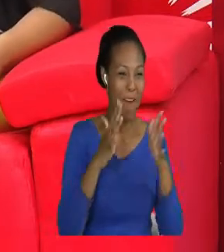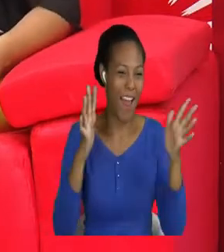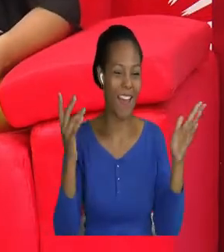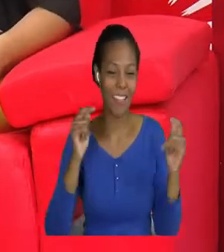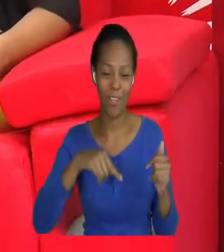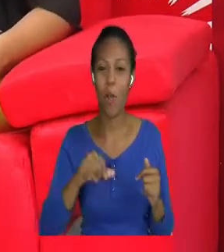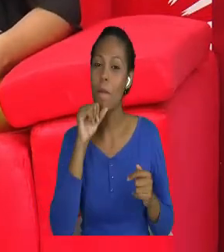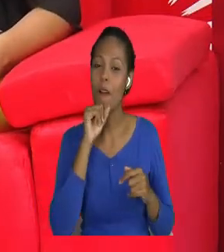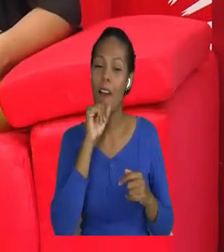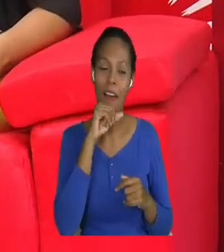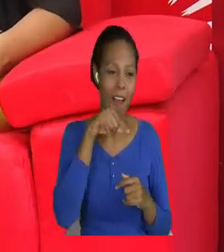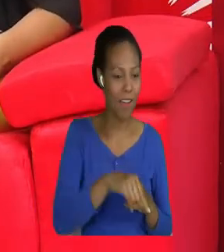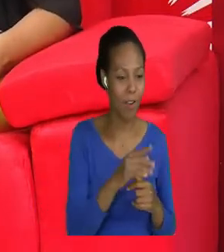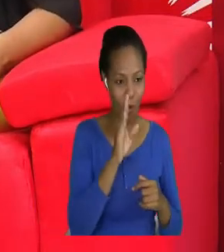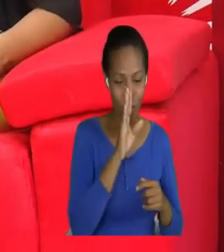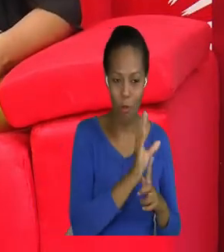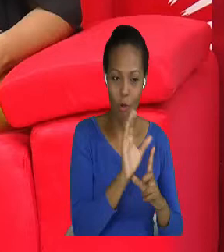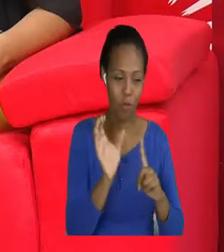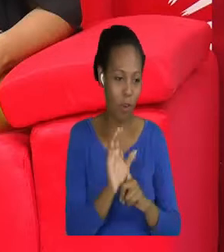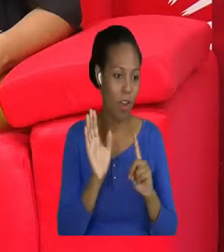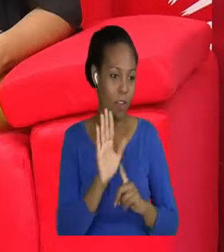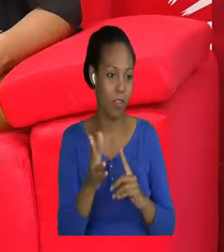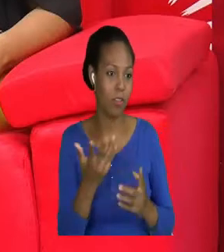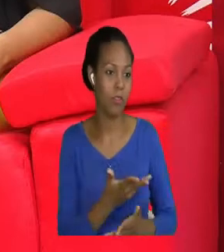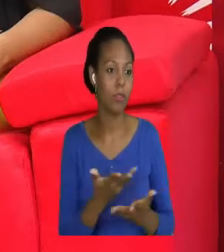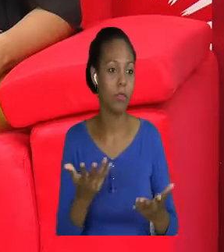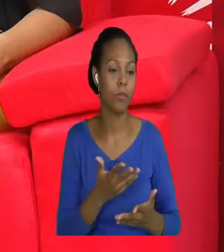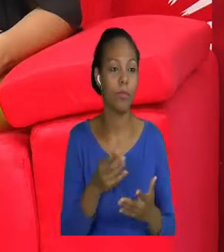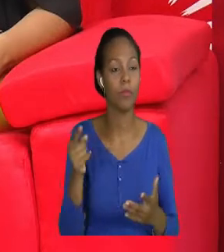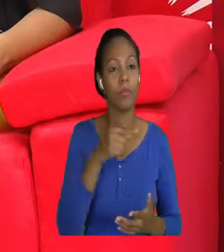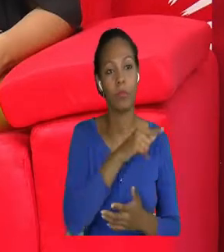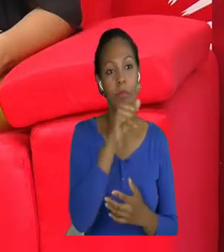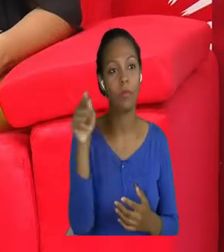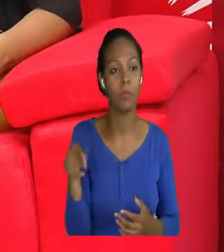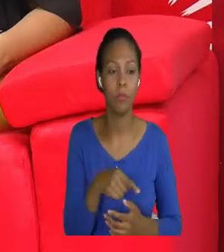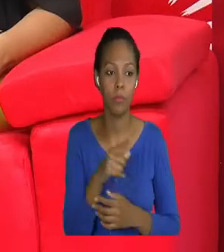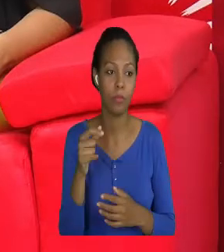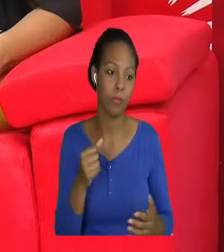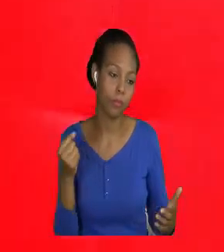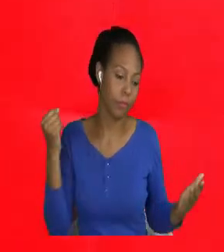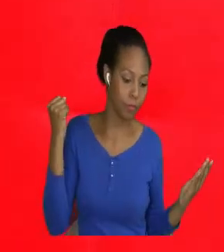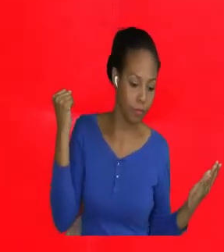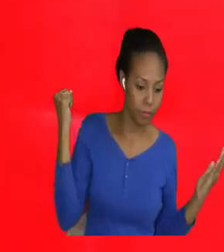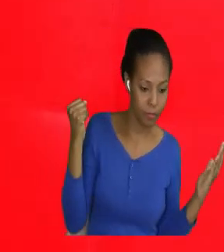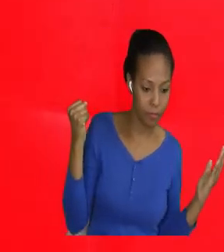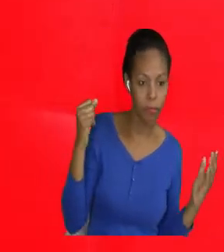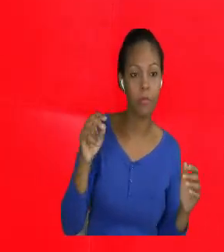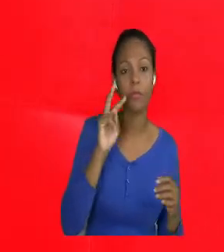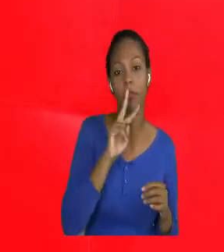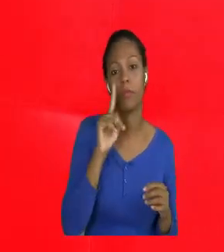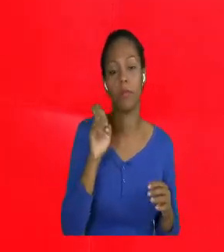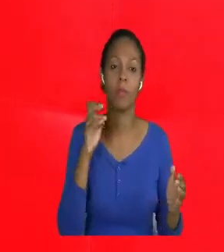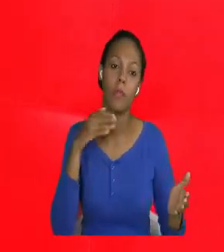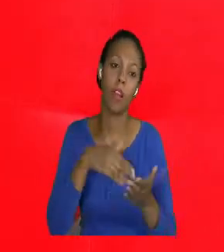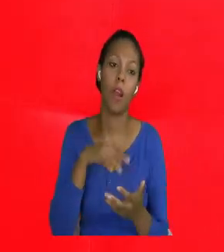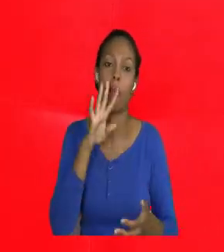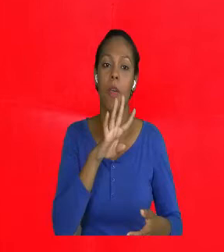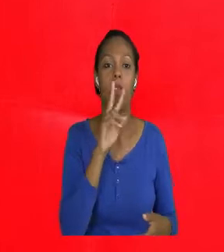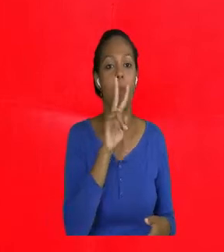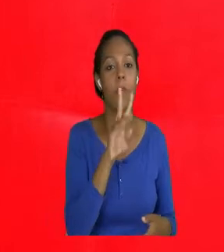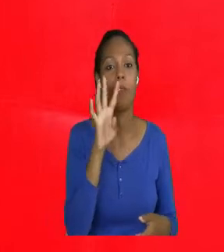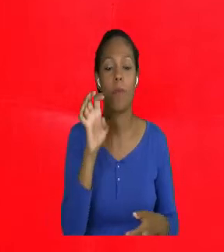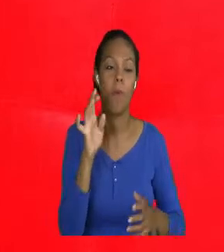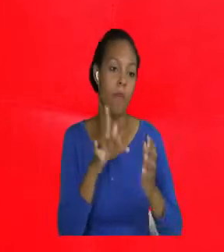Barranca Bermeja en la plazoleta Cacique Pipatón. Será del 26 al 29 de abril. Y luego el 29